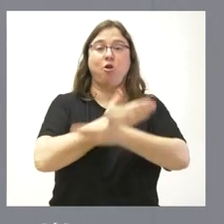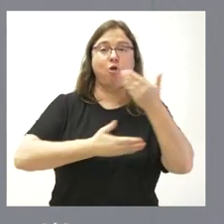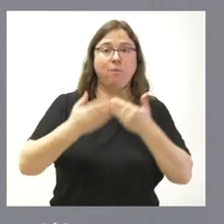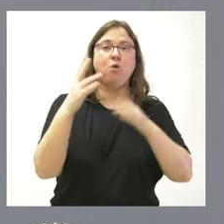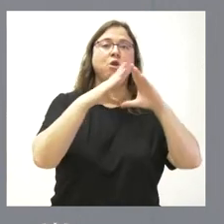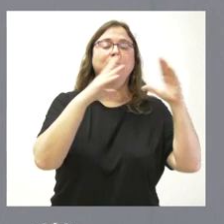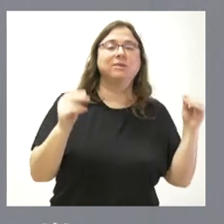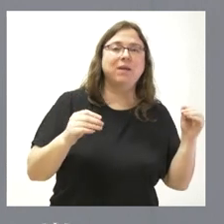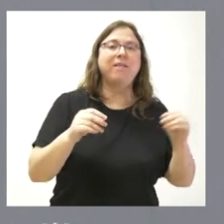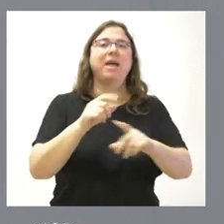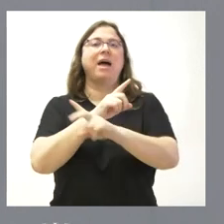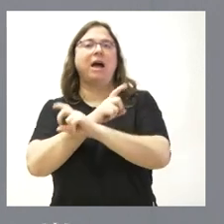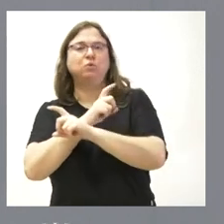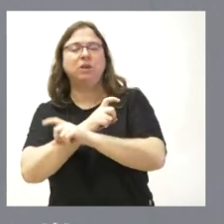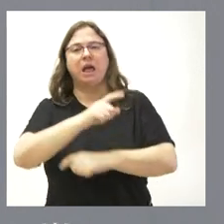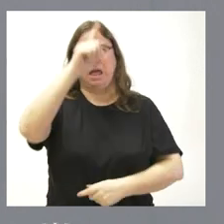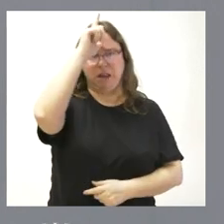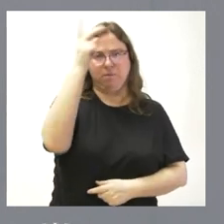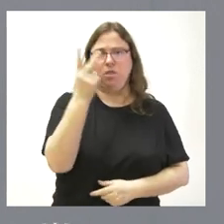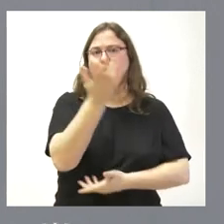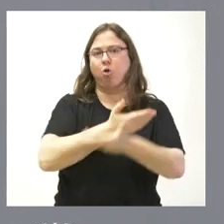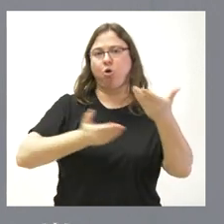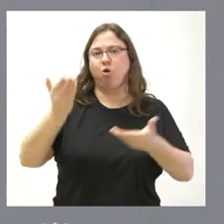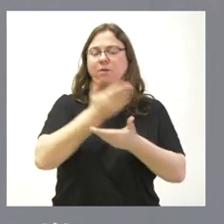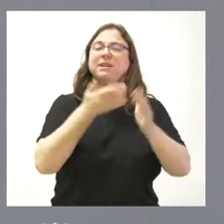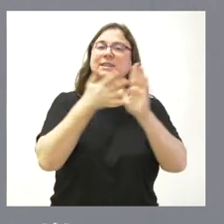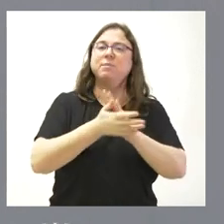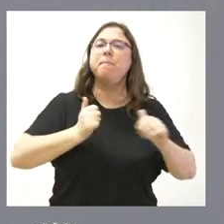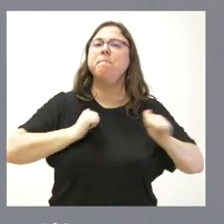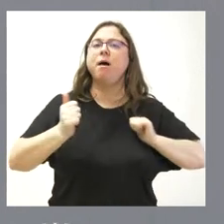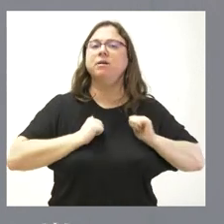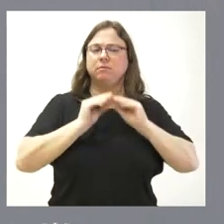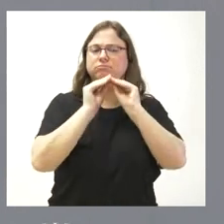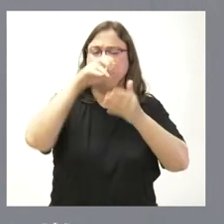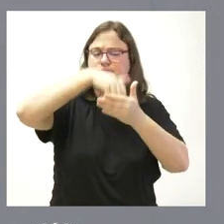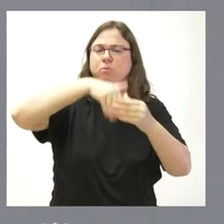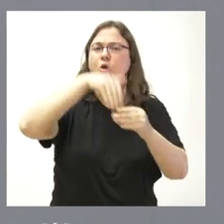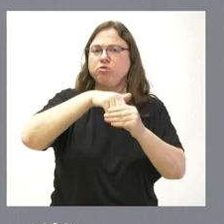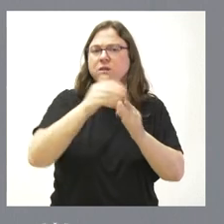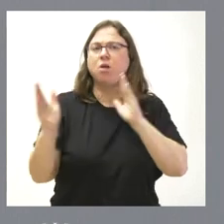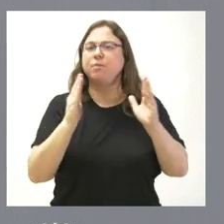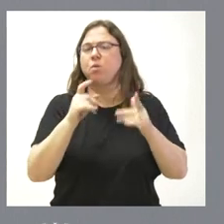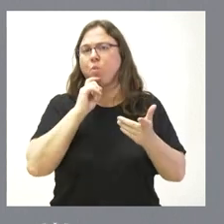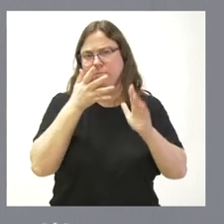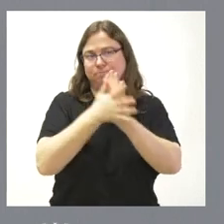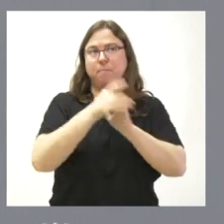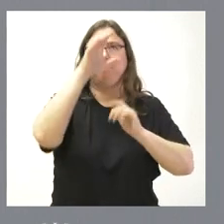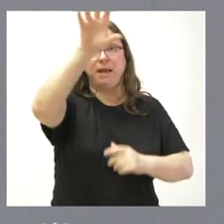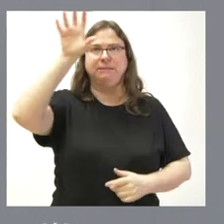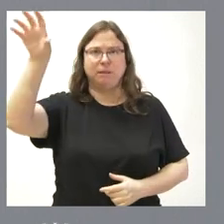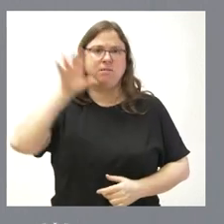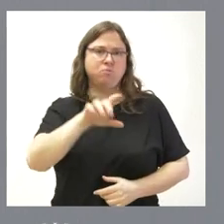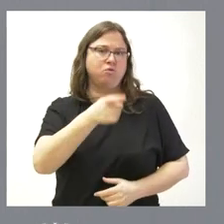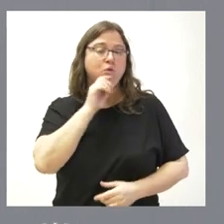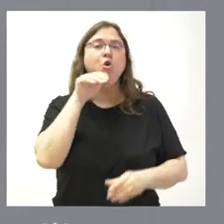Alemania y tienen ustedes la explicación de este máster que se va a desarrollar Y qué periodo en cada uno de los países y Qué es el